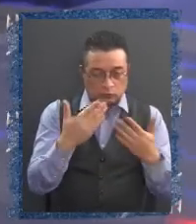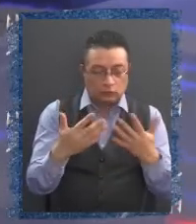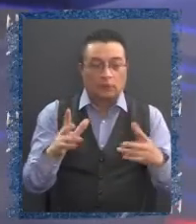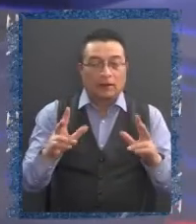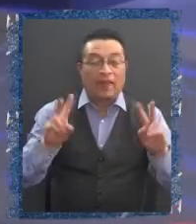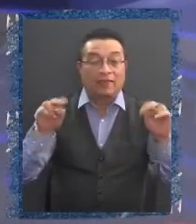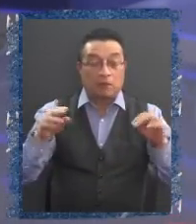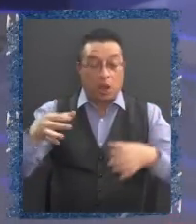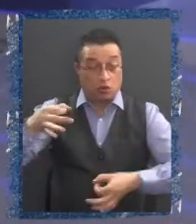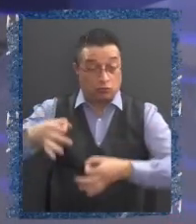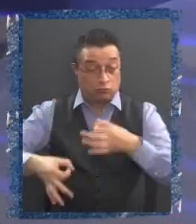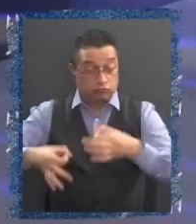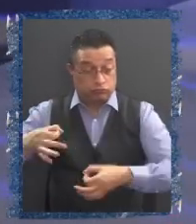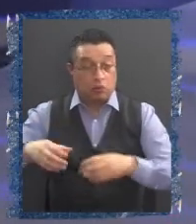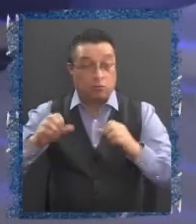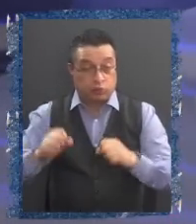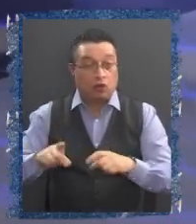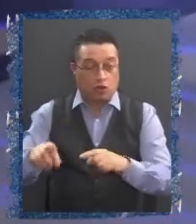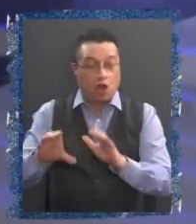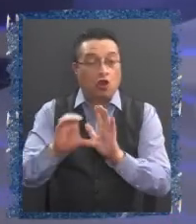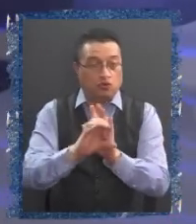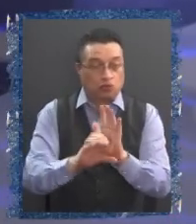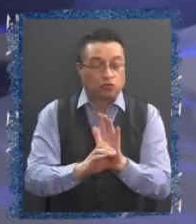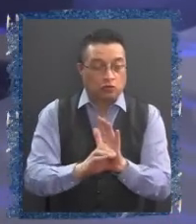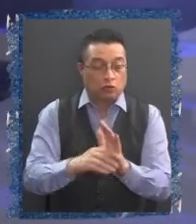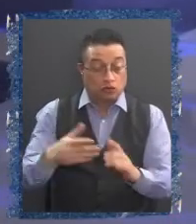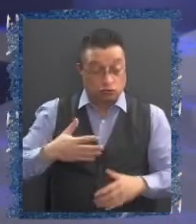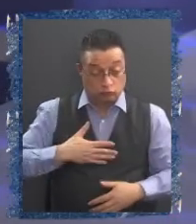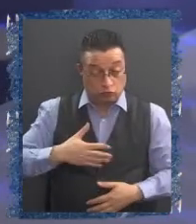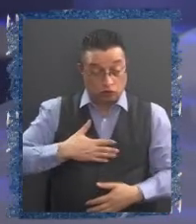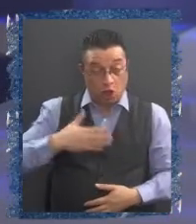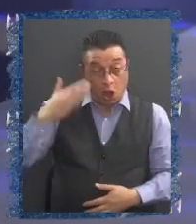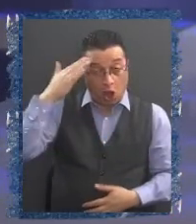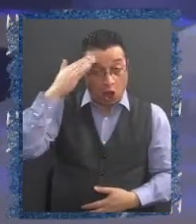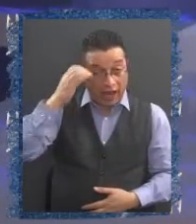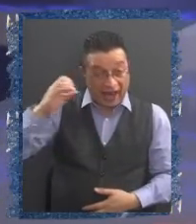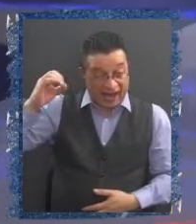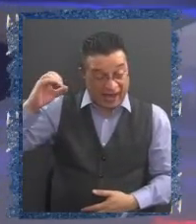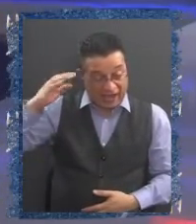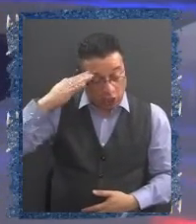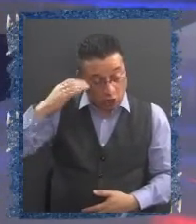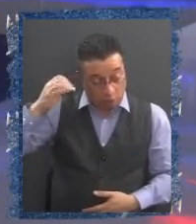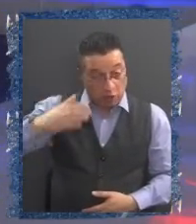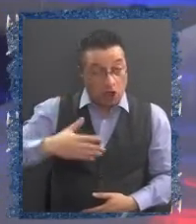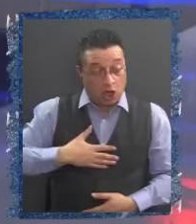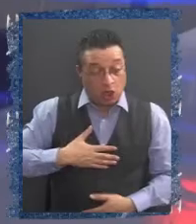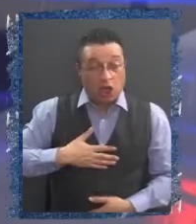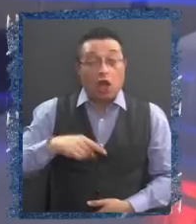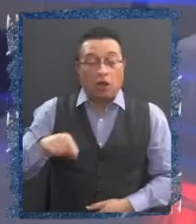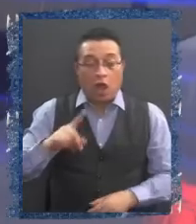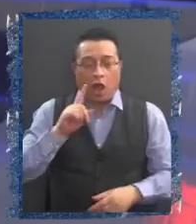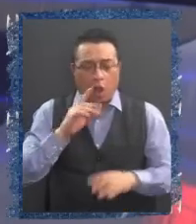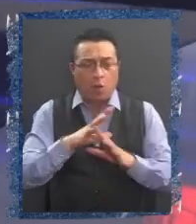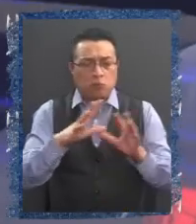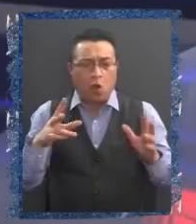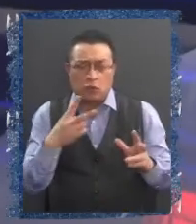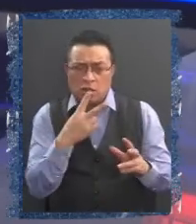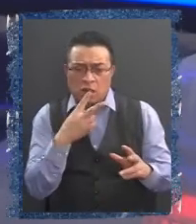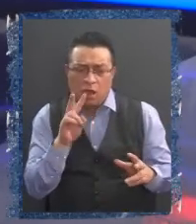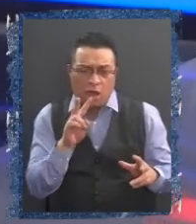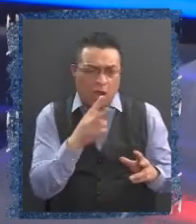judicialización de lo que está en la Constitución. Y mi impresión es que porque aquí hay tanta ambigüedad, porque aquí